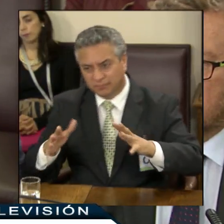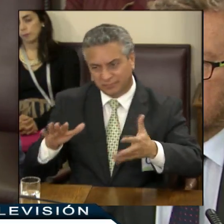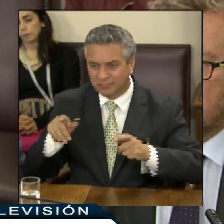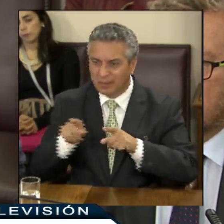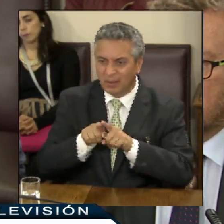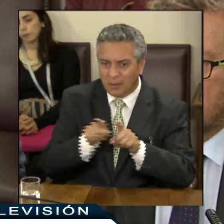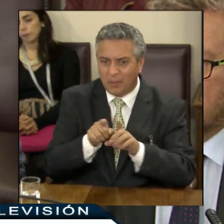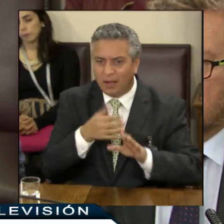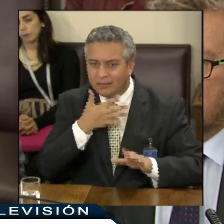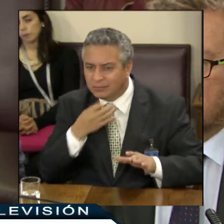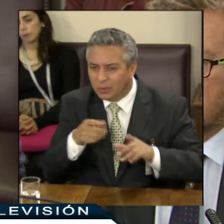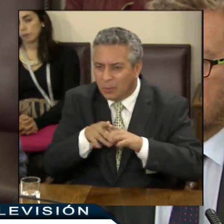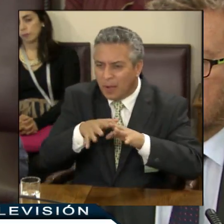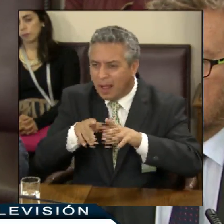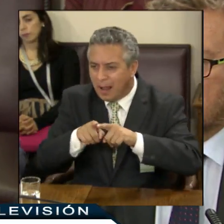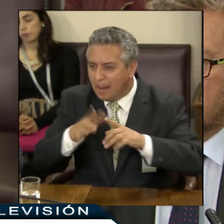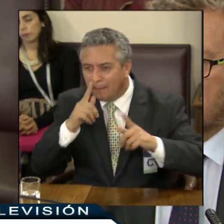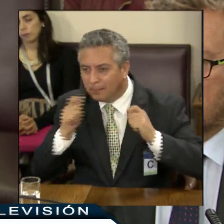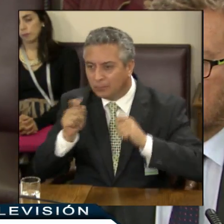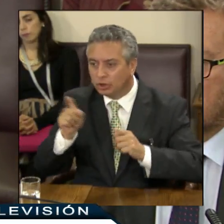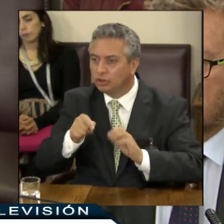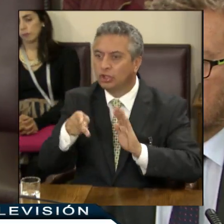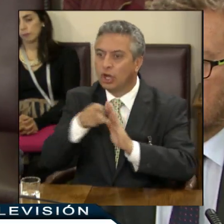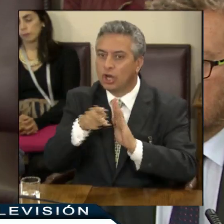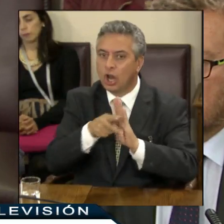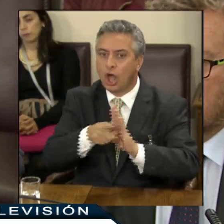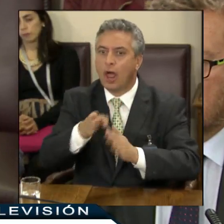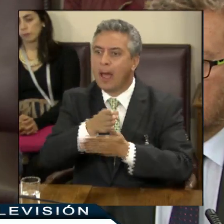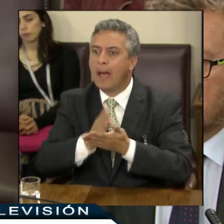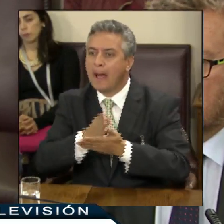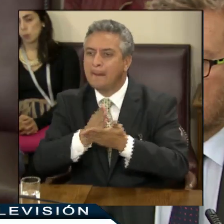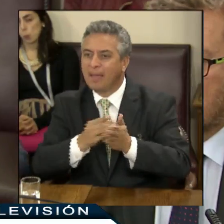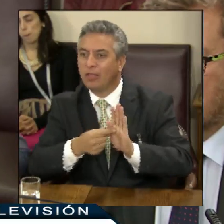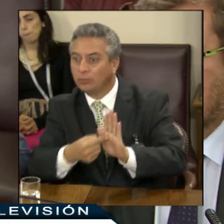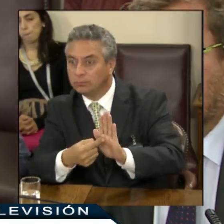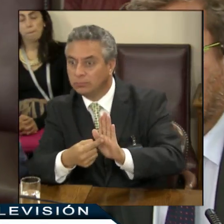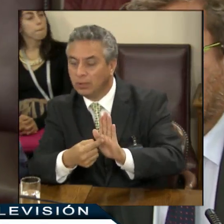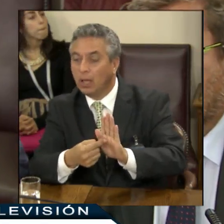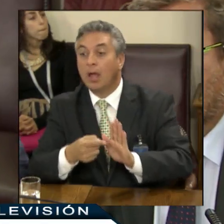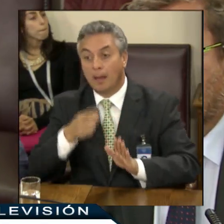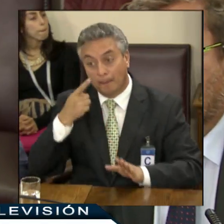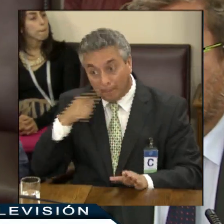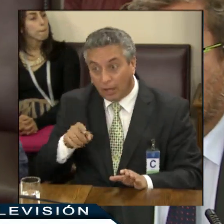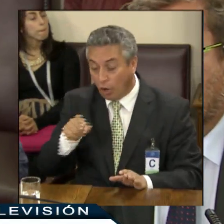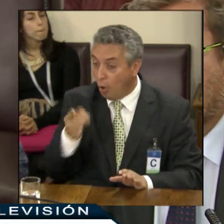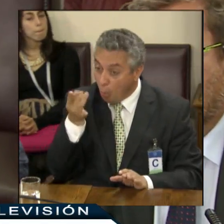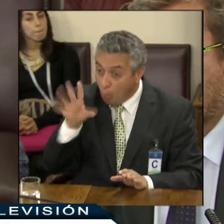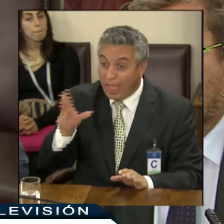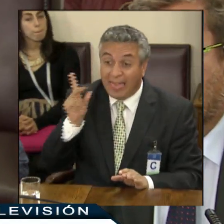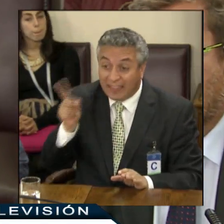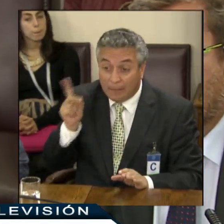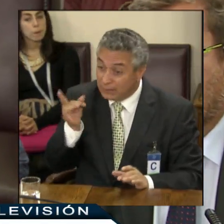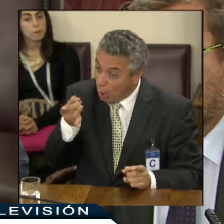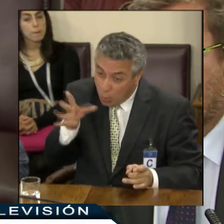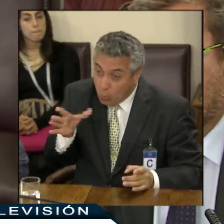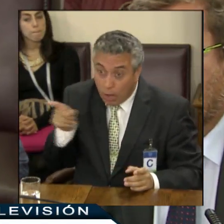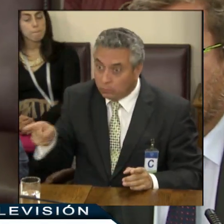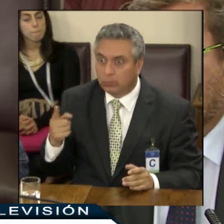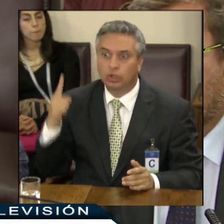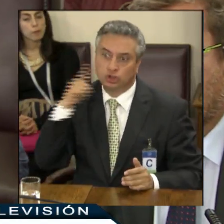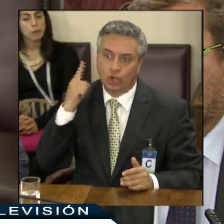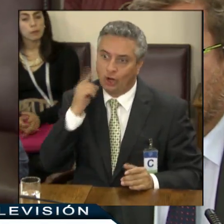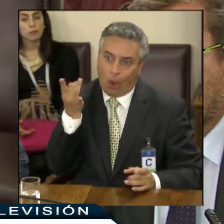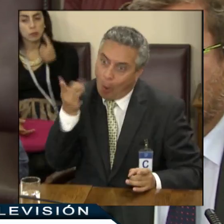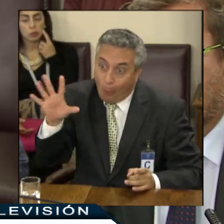quisieron correr mayor riesgo y dejar una norma a medio denunciar pero evidentemente las únicas discapacidad que no puede acceder a los conido de televisión son los